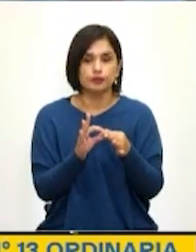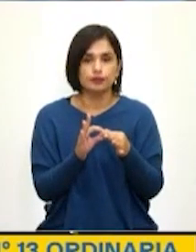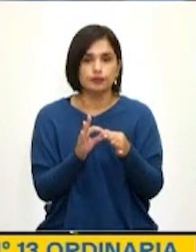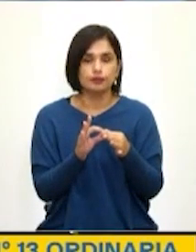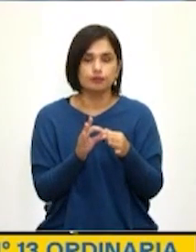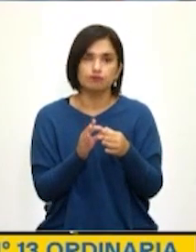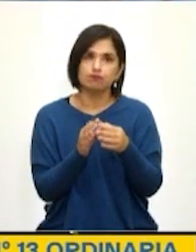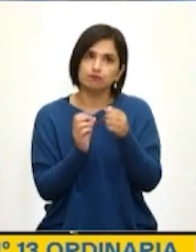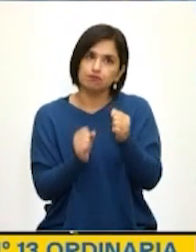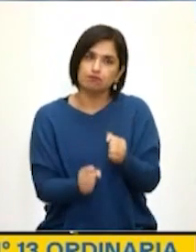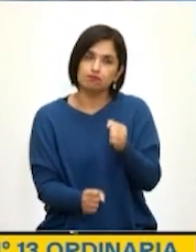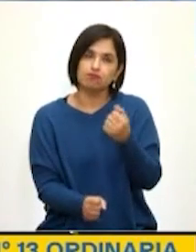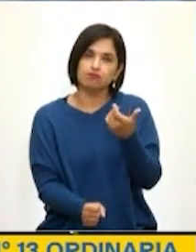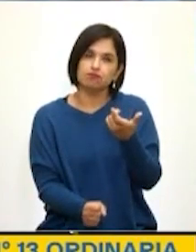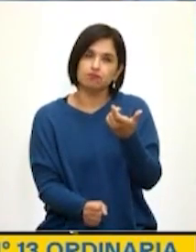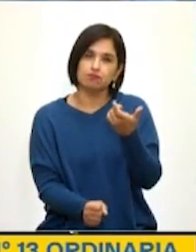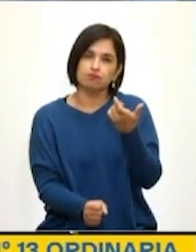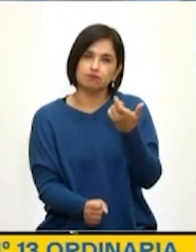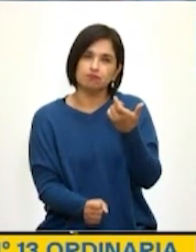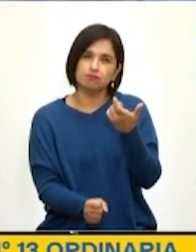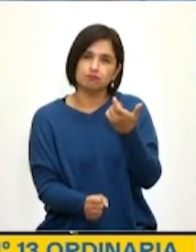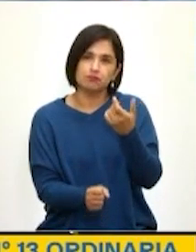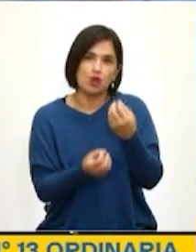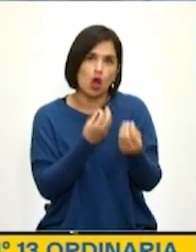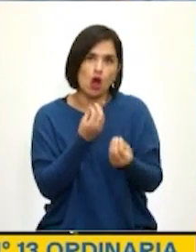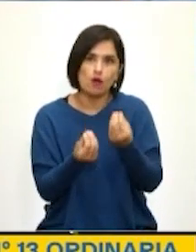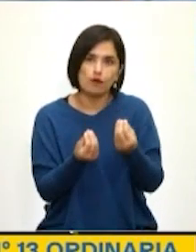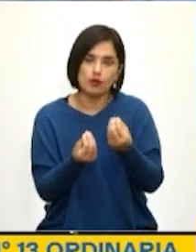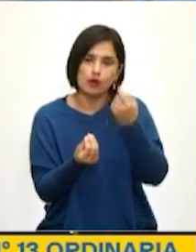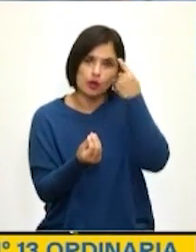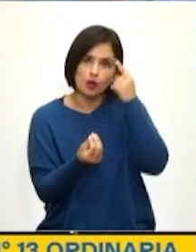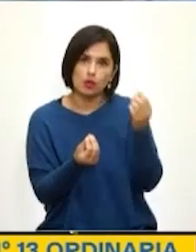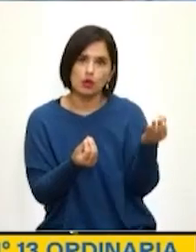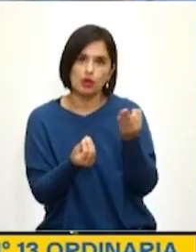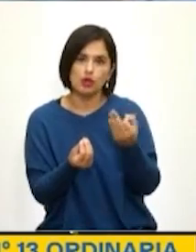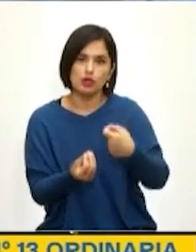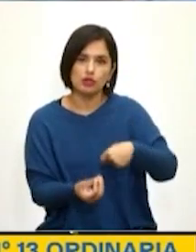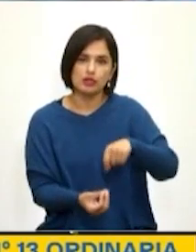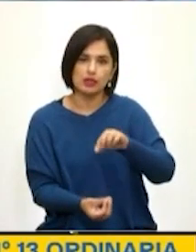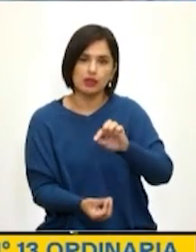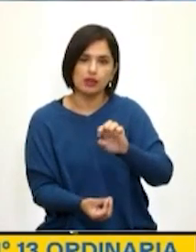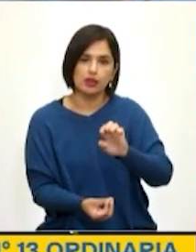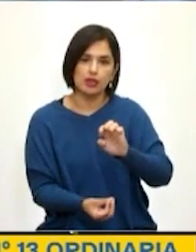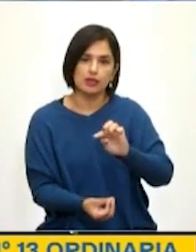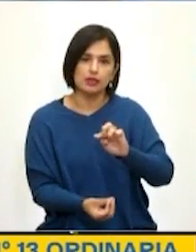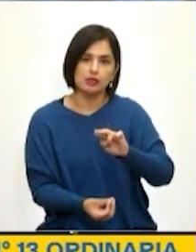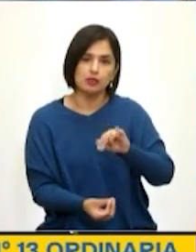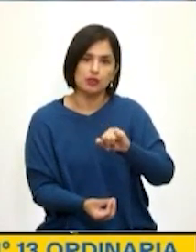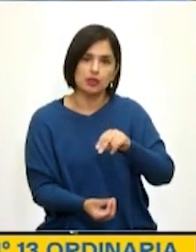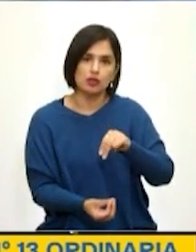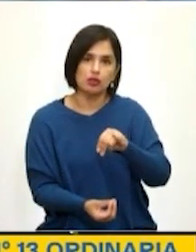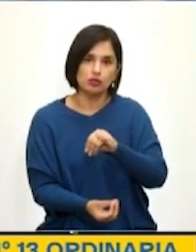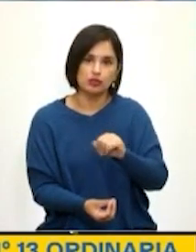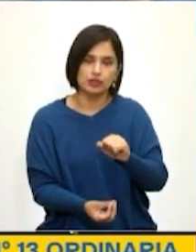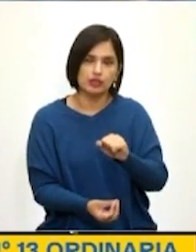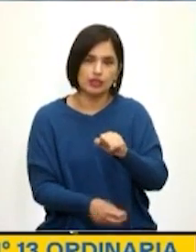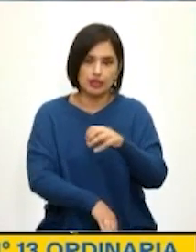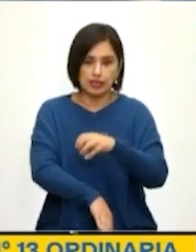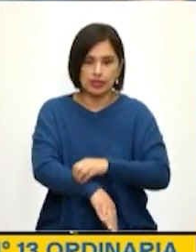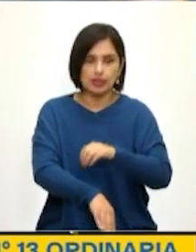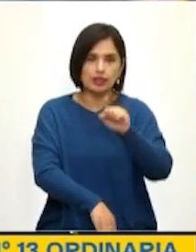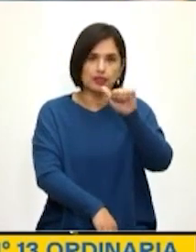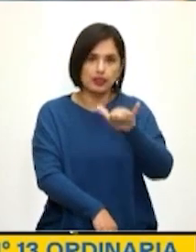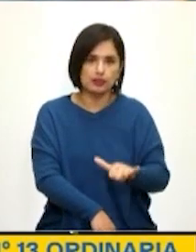puede parecer de pero Grullo pero lo señalaba el senador Fidel Espinoza la región de aisén